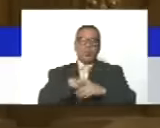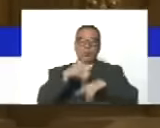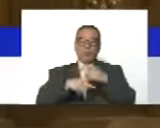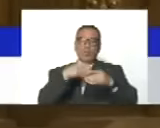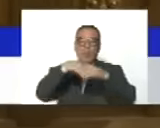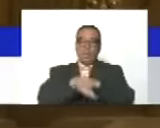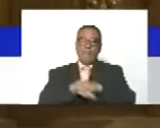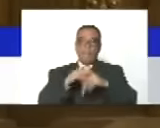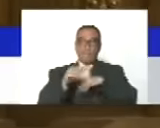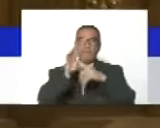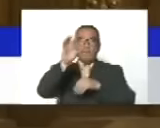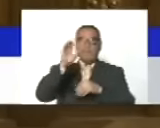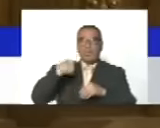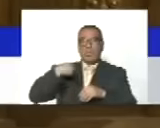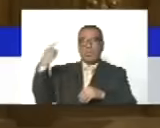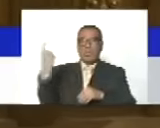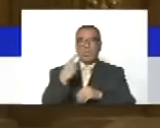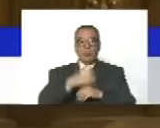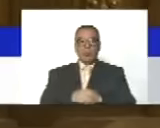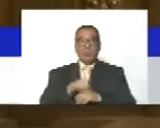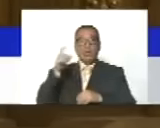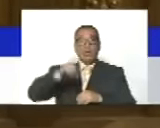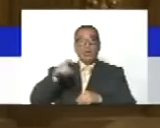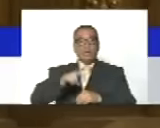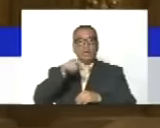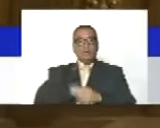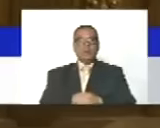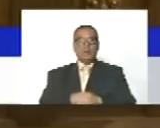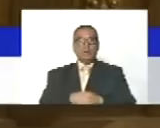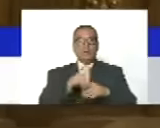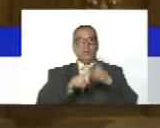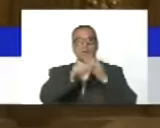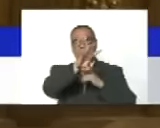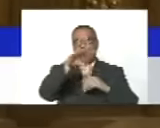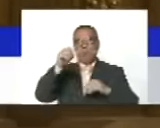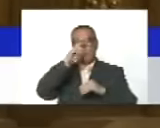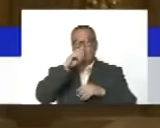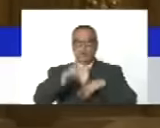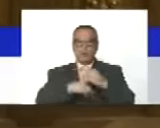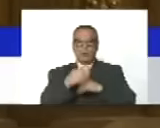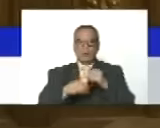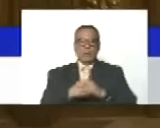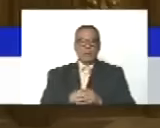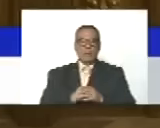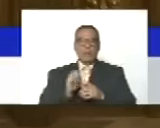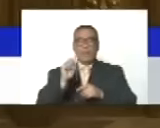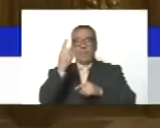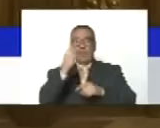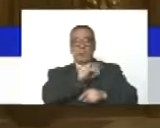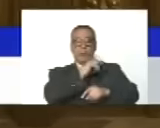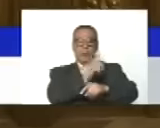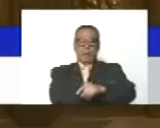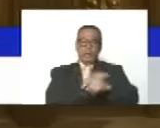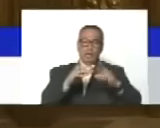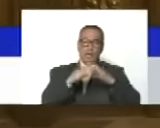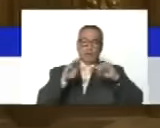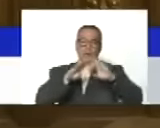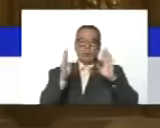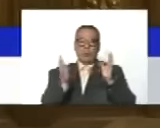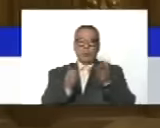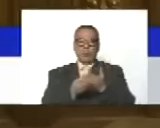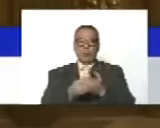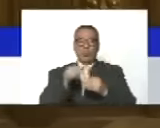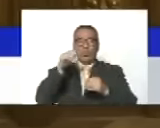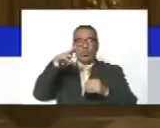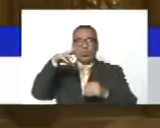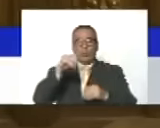llevar a un país que venía pasando necesidad en 40 años a ser la primera potencia del mundo, no